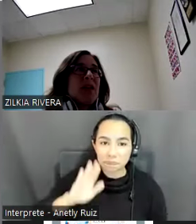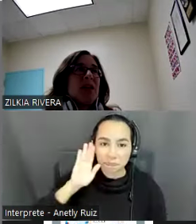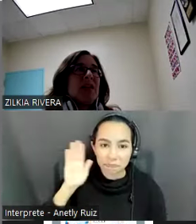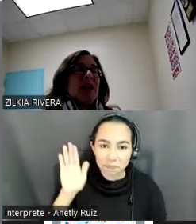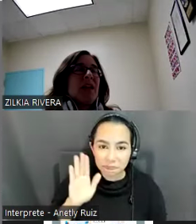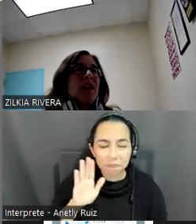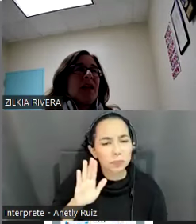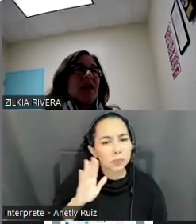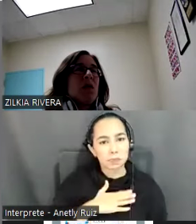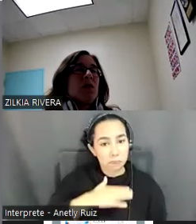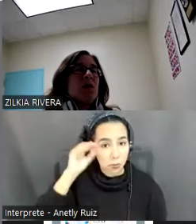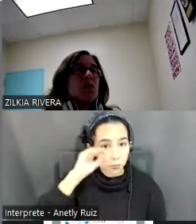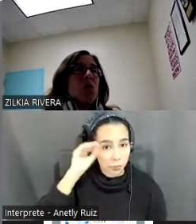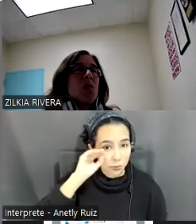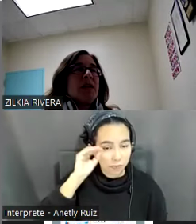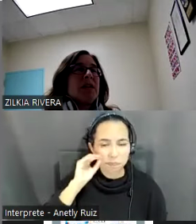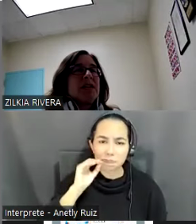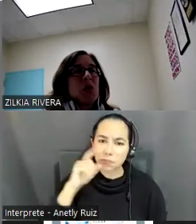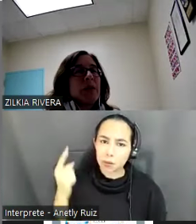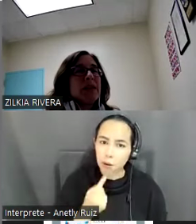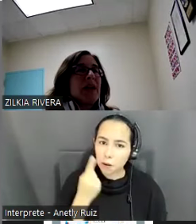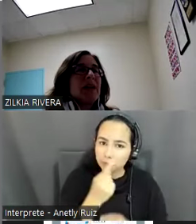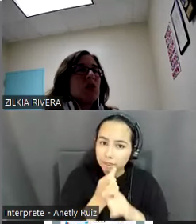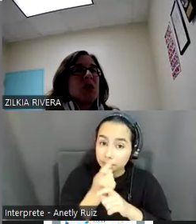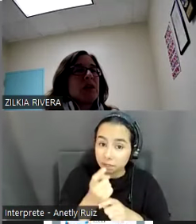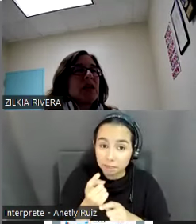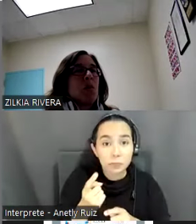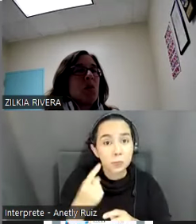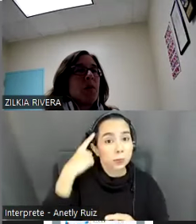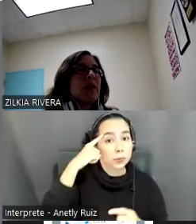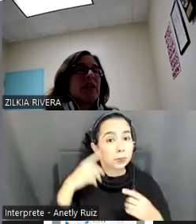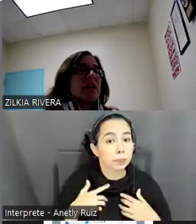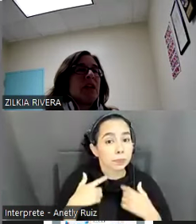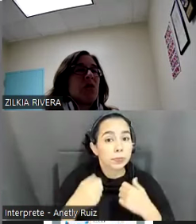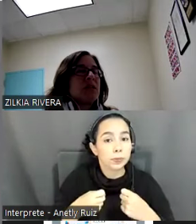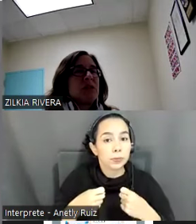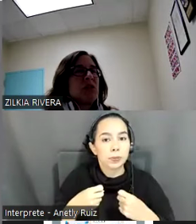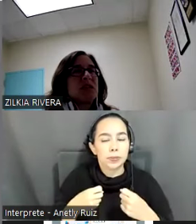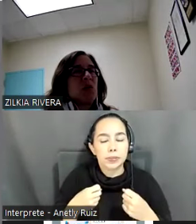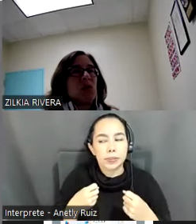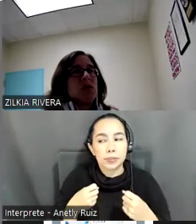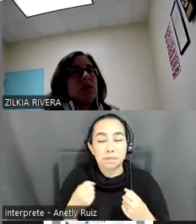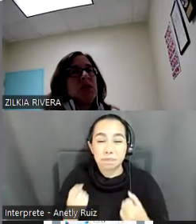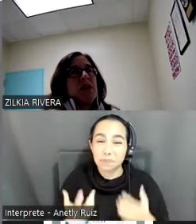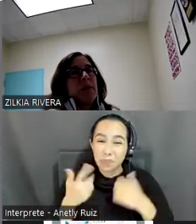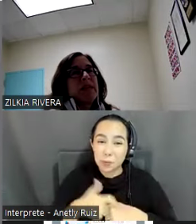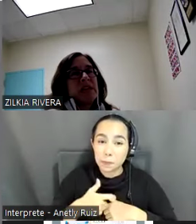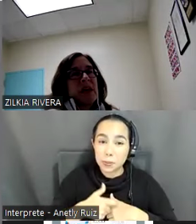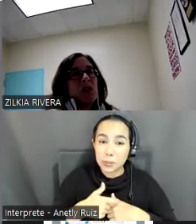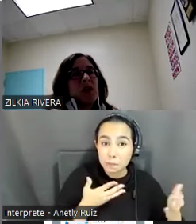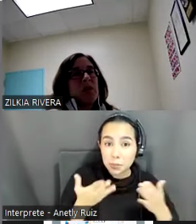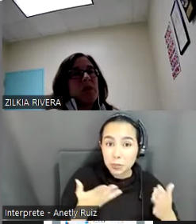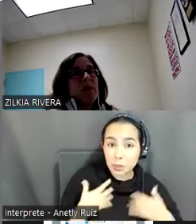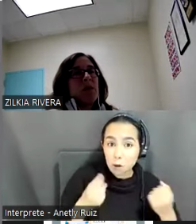elemento aquí de un componente de salud mental que no se ve como un componente integrado al servicio de salud.